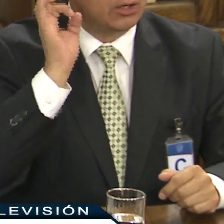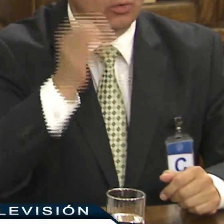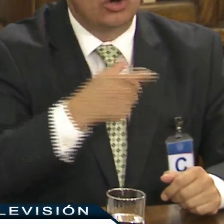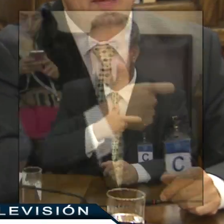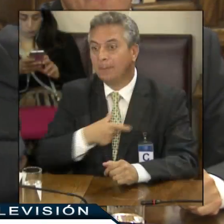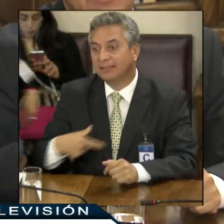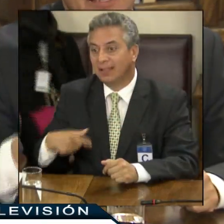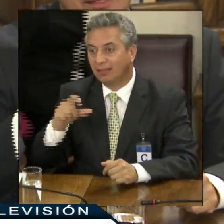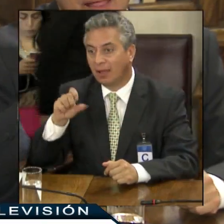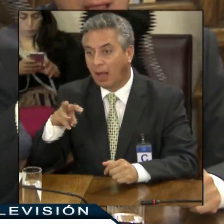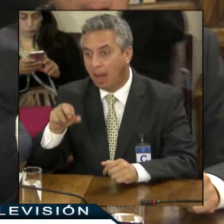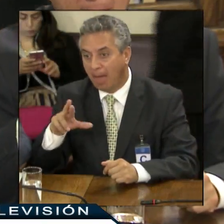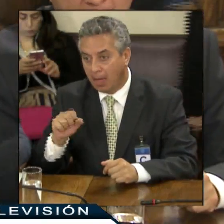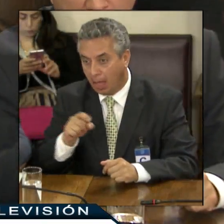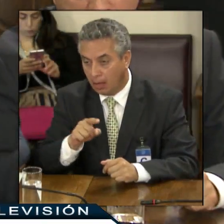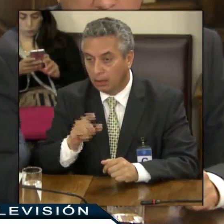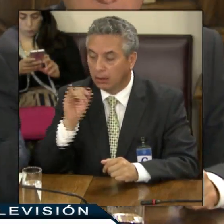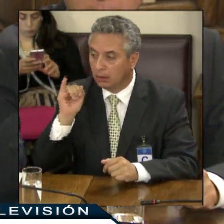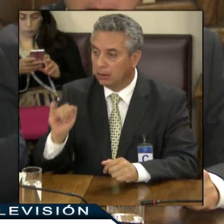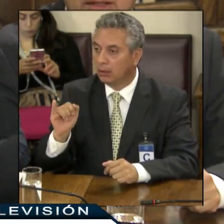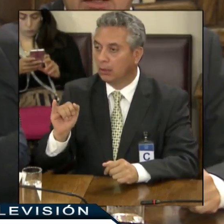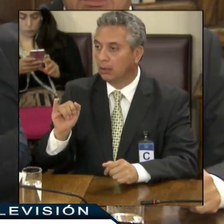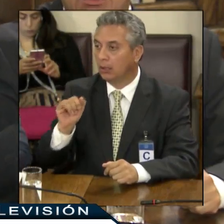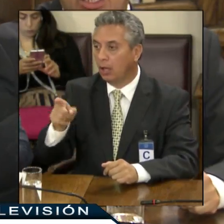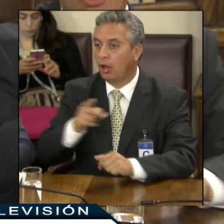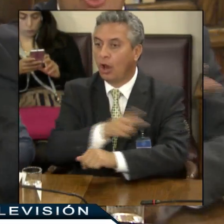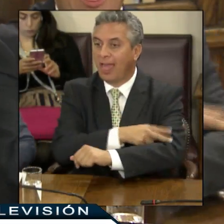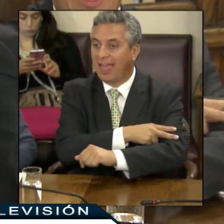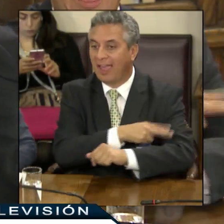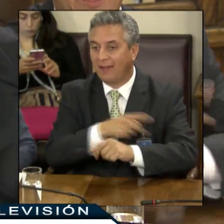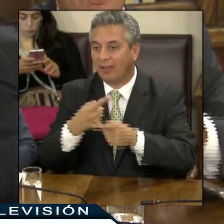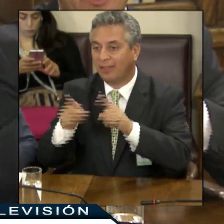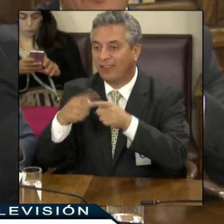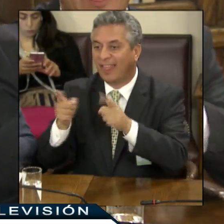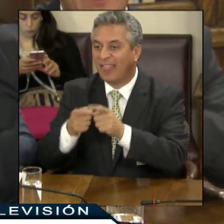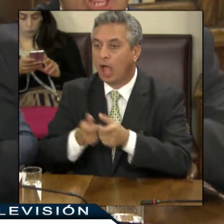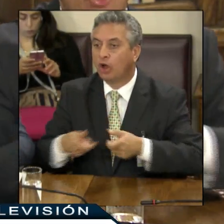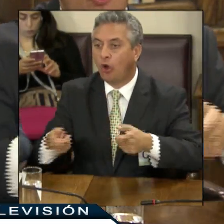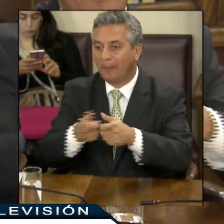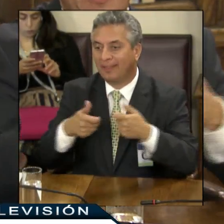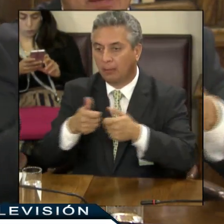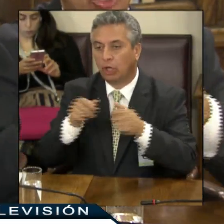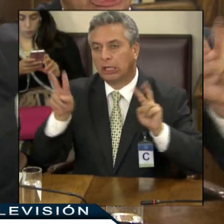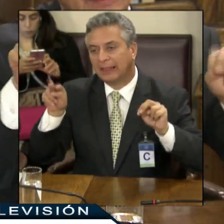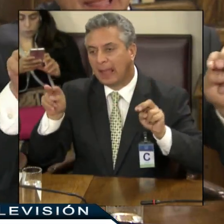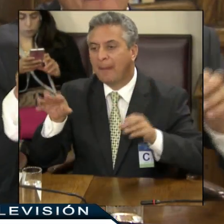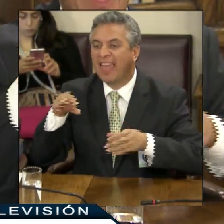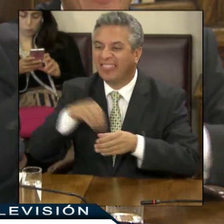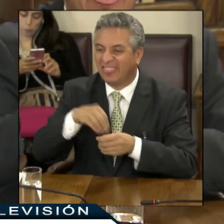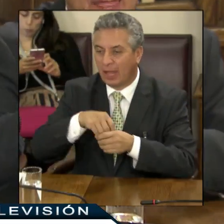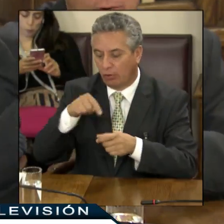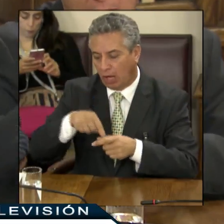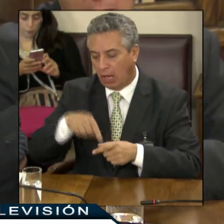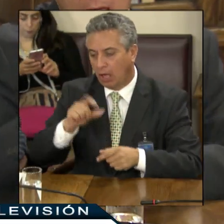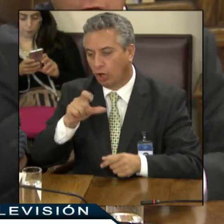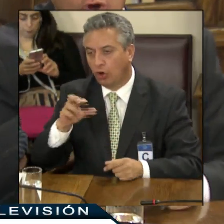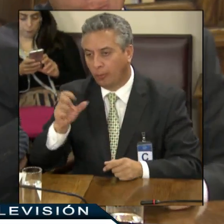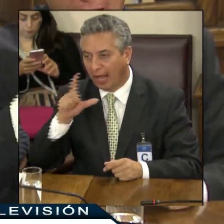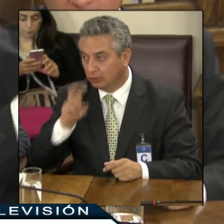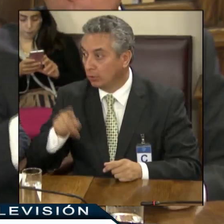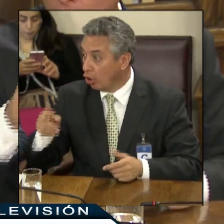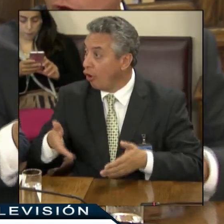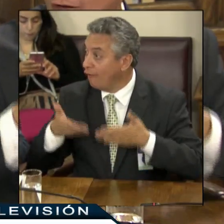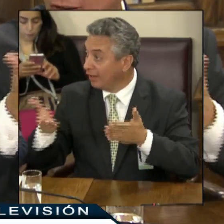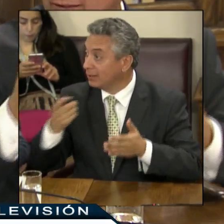presidente de la cámara y los jefes de los distintos comités por temas internos acá de la Corporación Se ofrece la